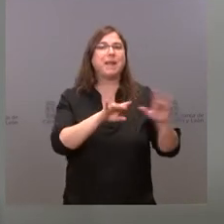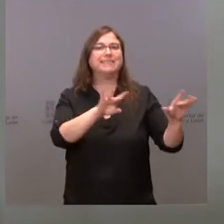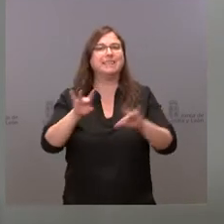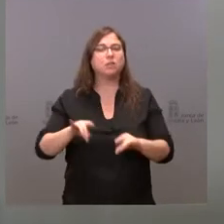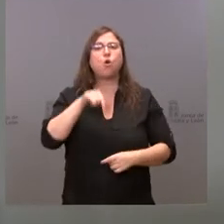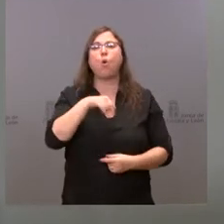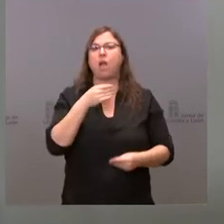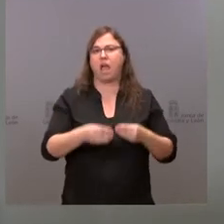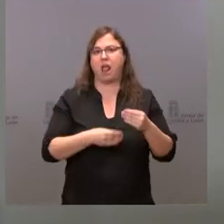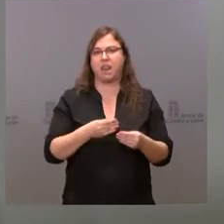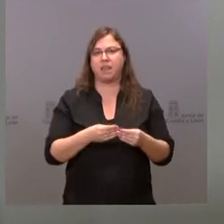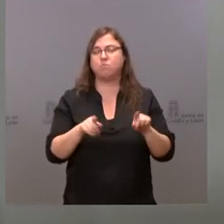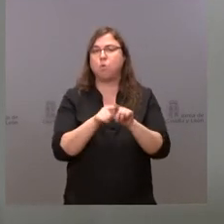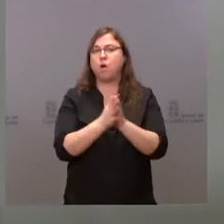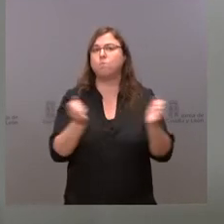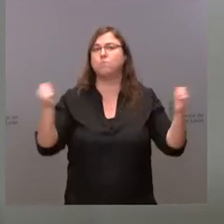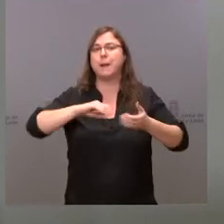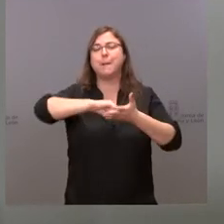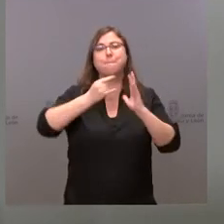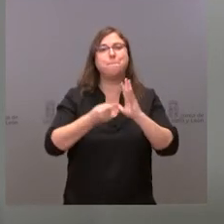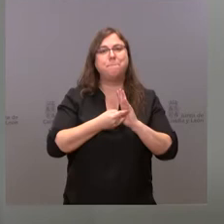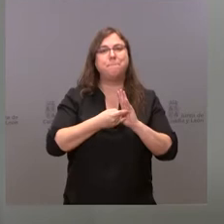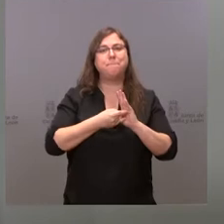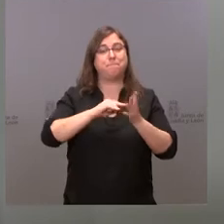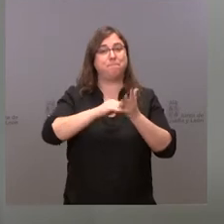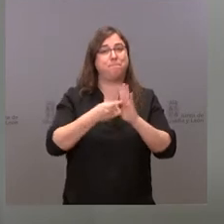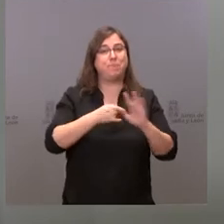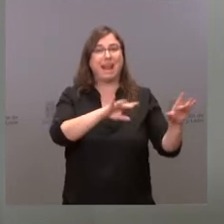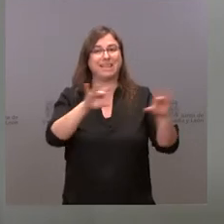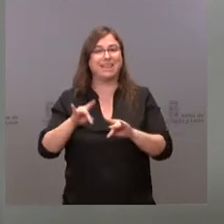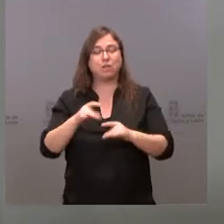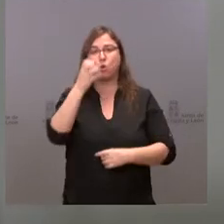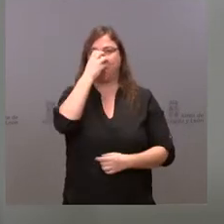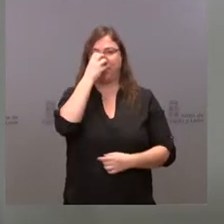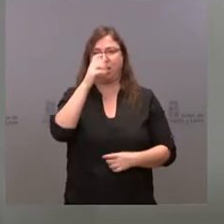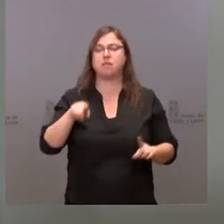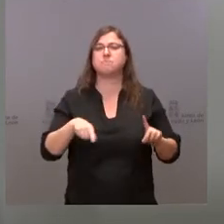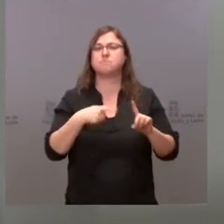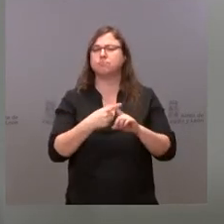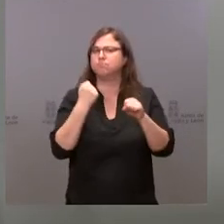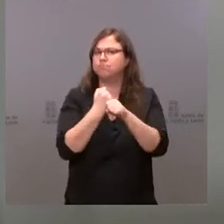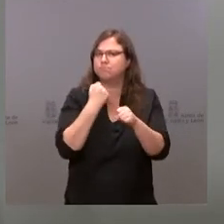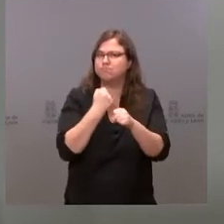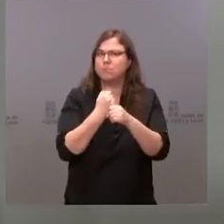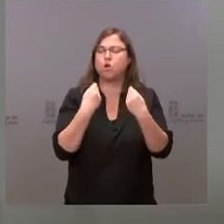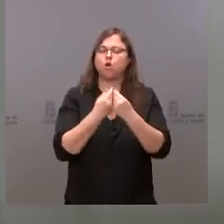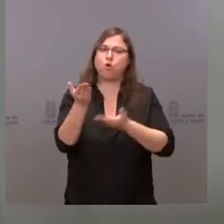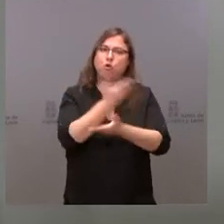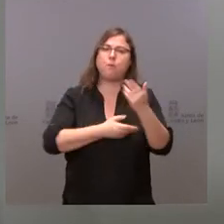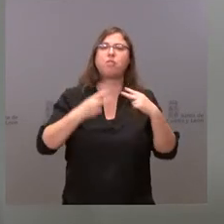hacemos hoy es aprobar este plan territorial de medina del campo y su entorno ha sido trabajado con la diputación provincial